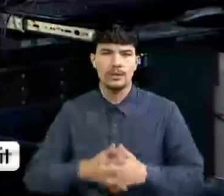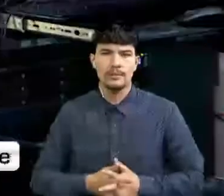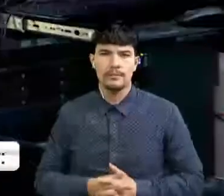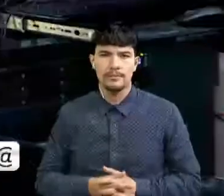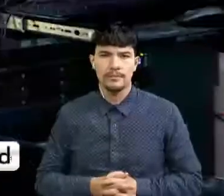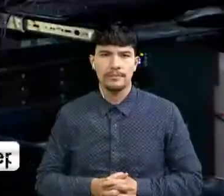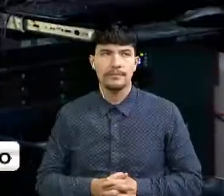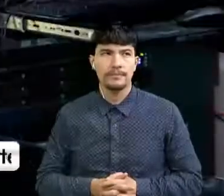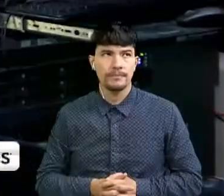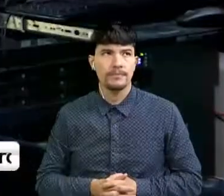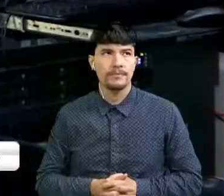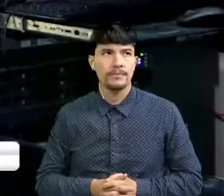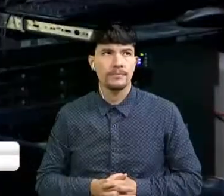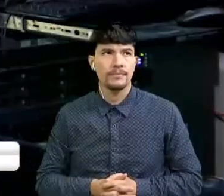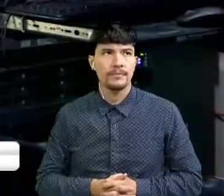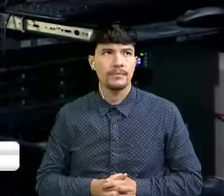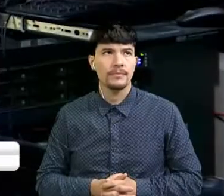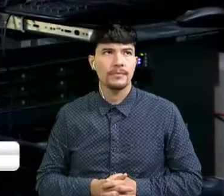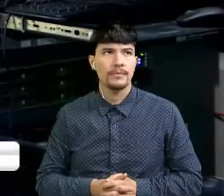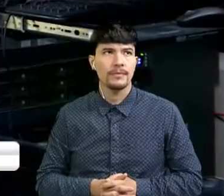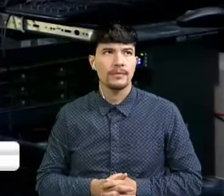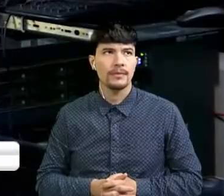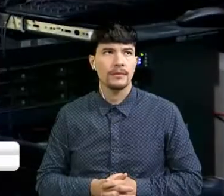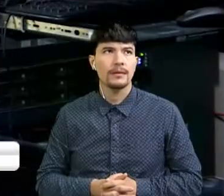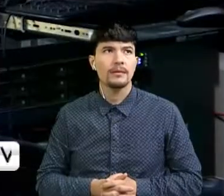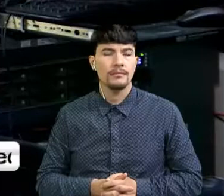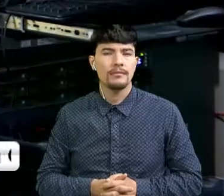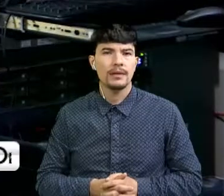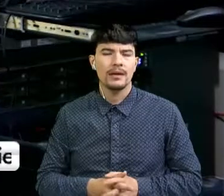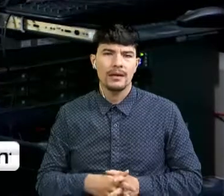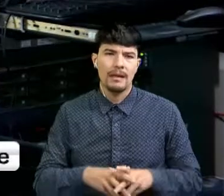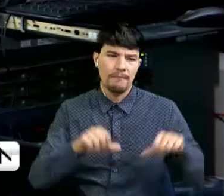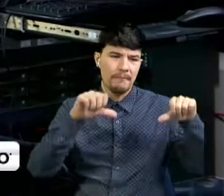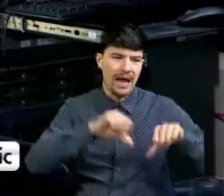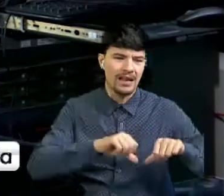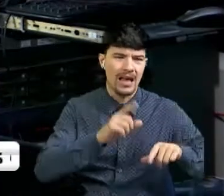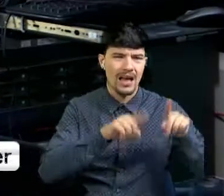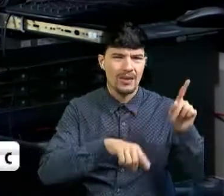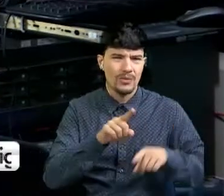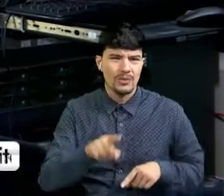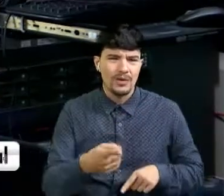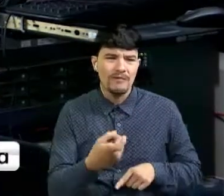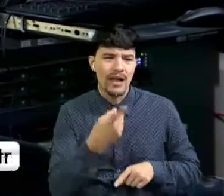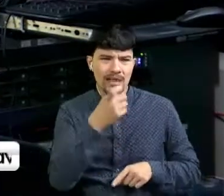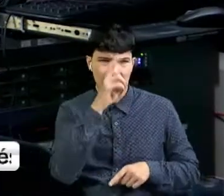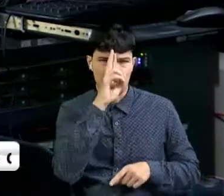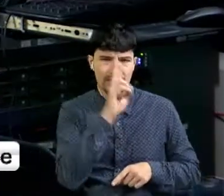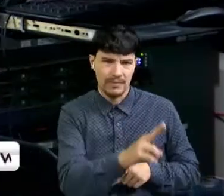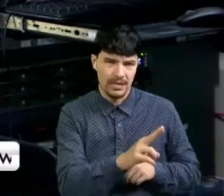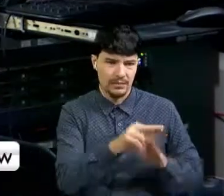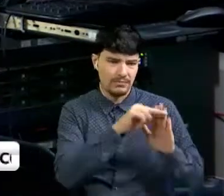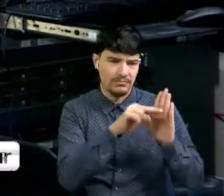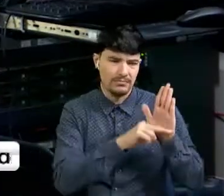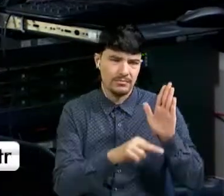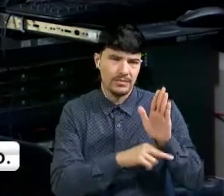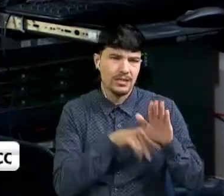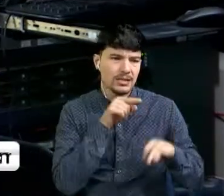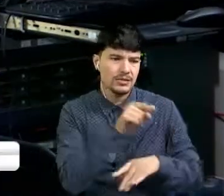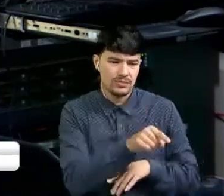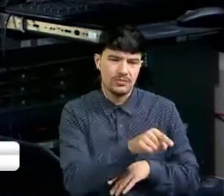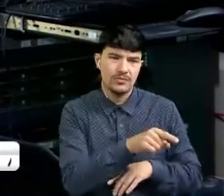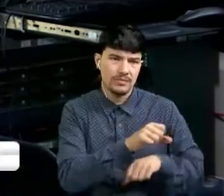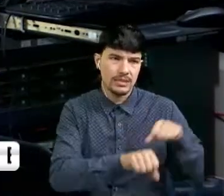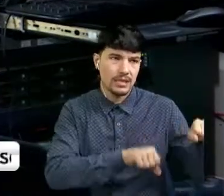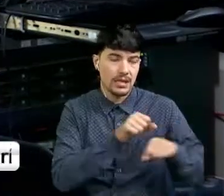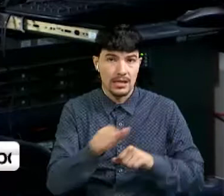Lo malo, la falta de cultura de algunas personas, sobre todo los conductores de taxis, que no respetan a las personas de las bicicletas. Y lo